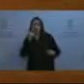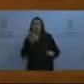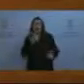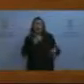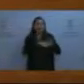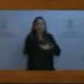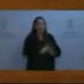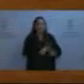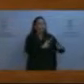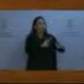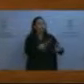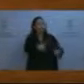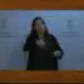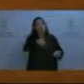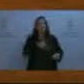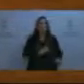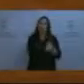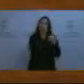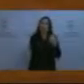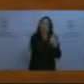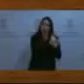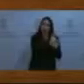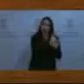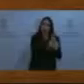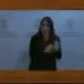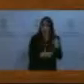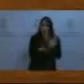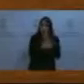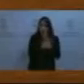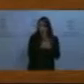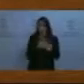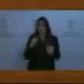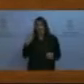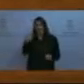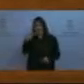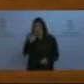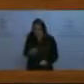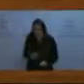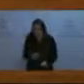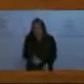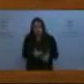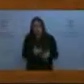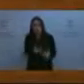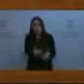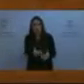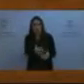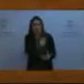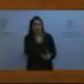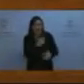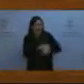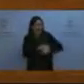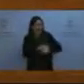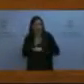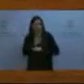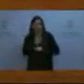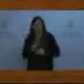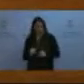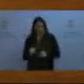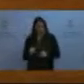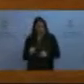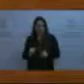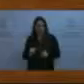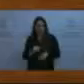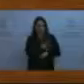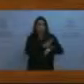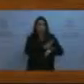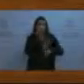gestión o vamos a reprobar su gestión. Una ley con 3 años de retraso que intentó parar con un correo electrónico. La consejera